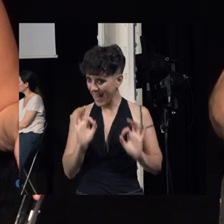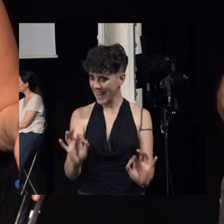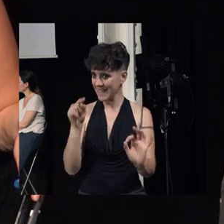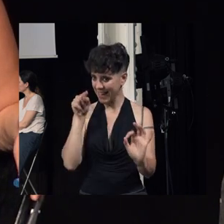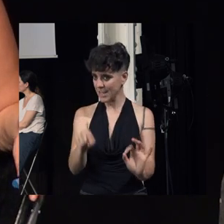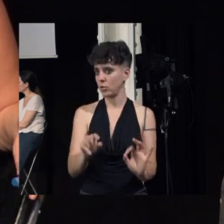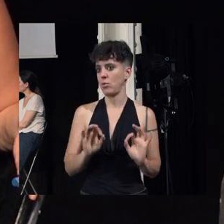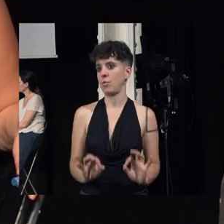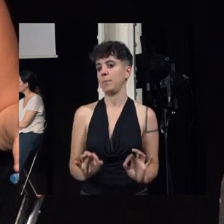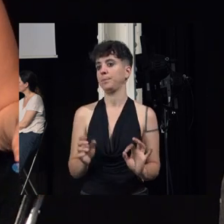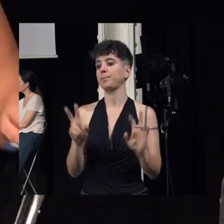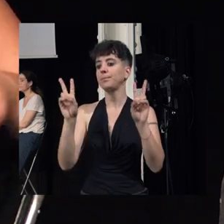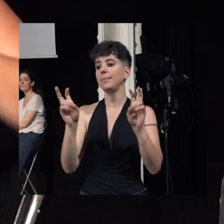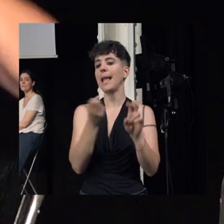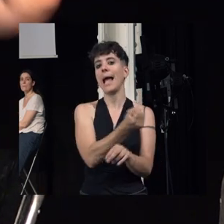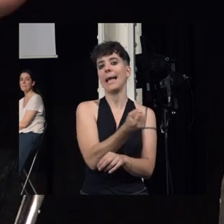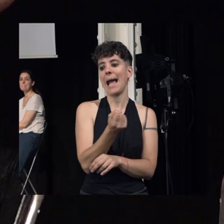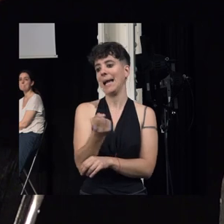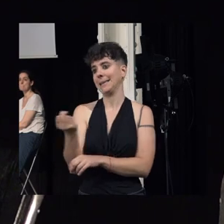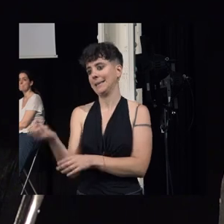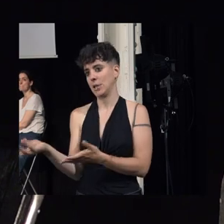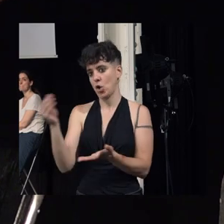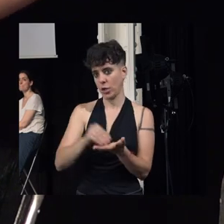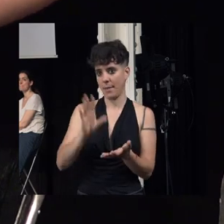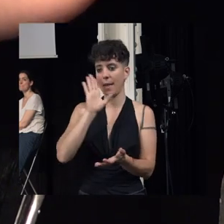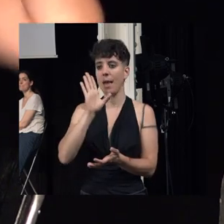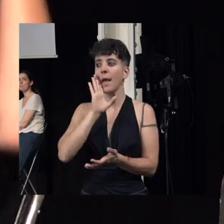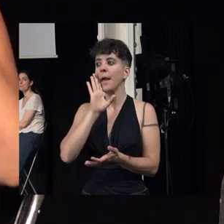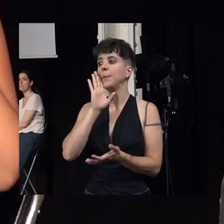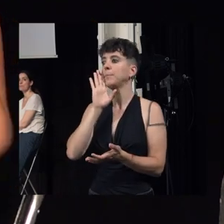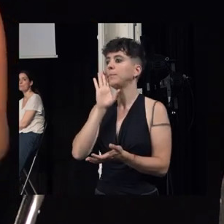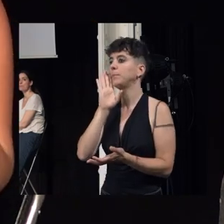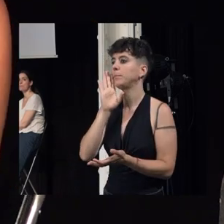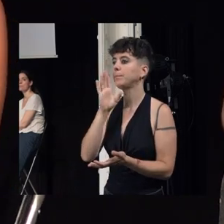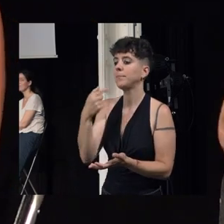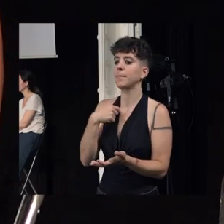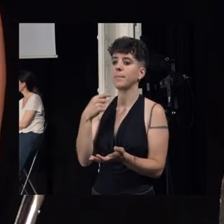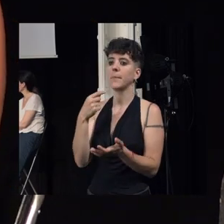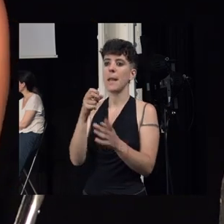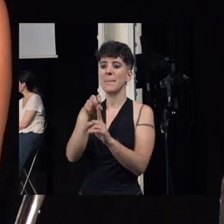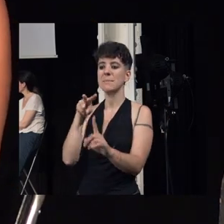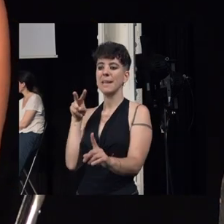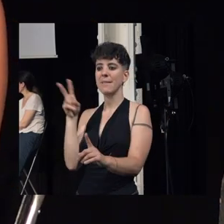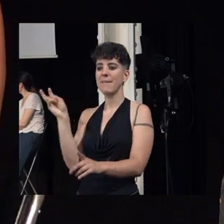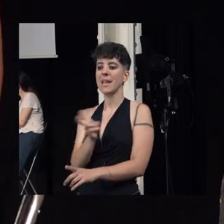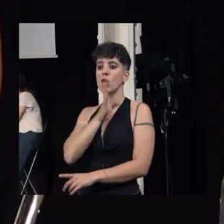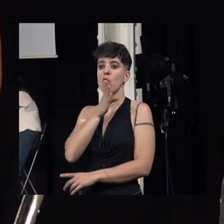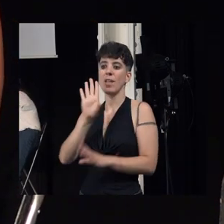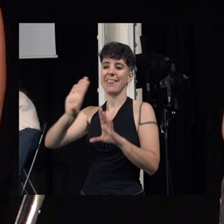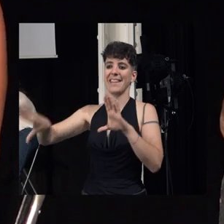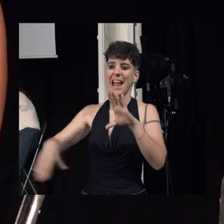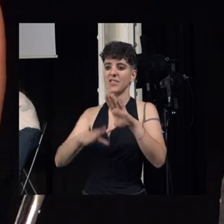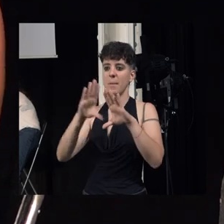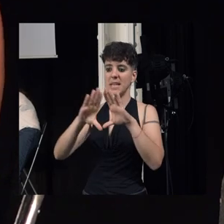Y luego, el tema de las cajitas estanco. Bueno, yo, o sea, hay un punto, sí. Mi mirada viene de... Es una mirada transfeminista,